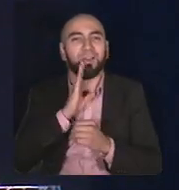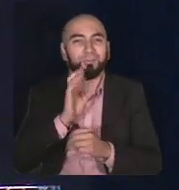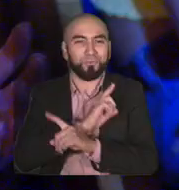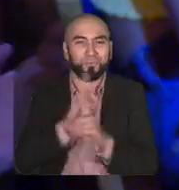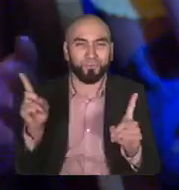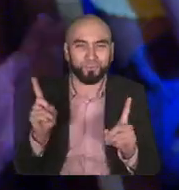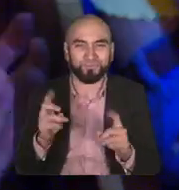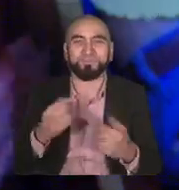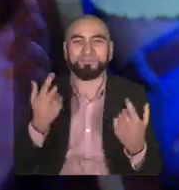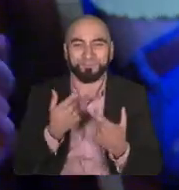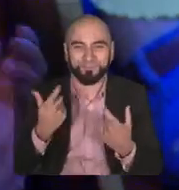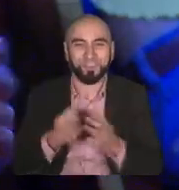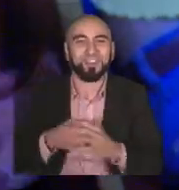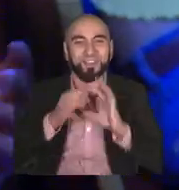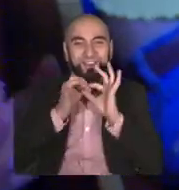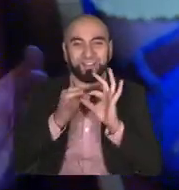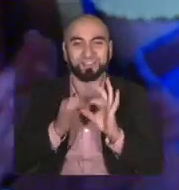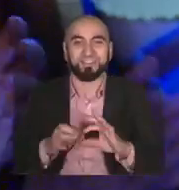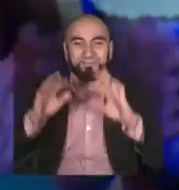Gracias.